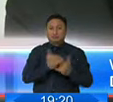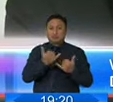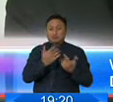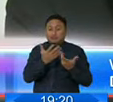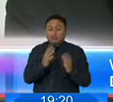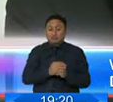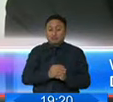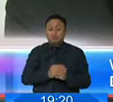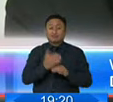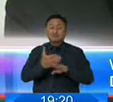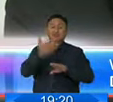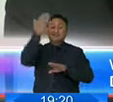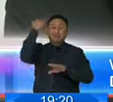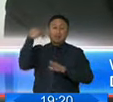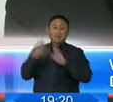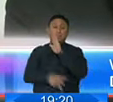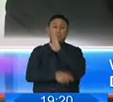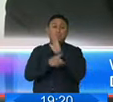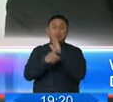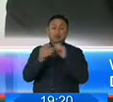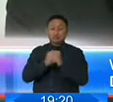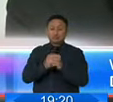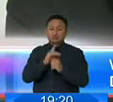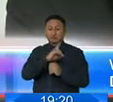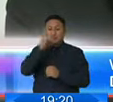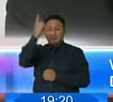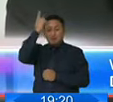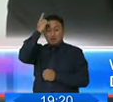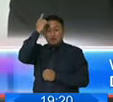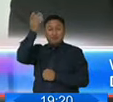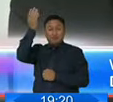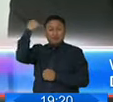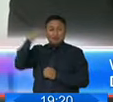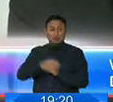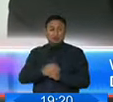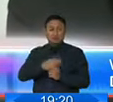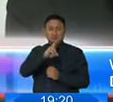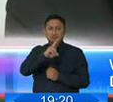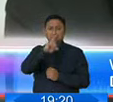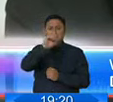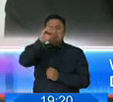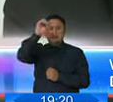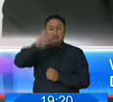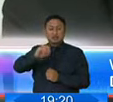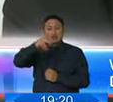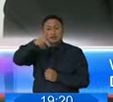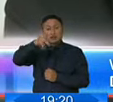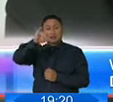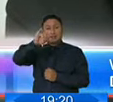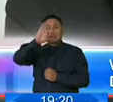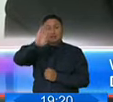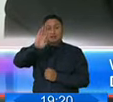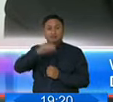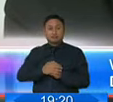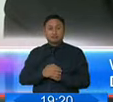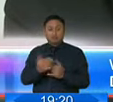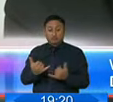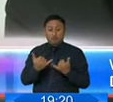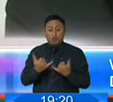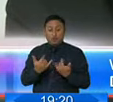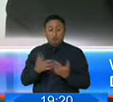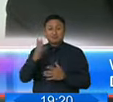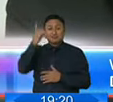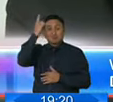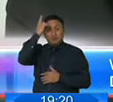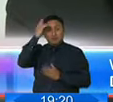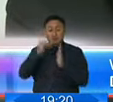petróleo estuvo en los niveles donde estamos, el nivel de deuda era de apenas un 20% del Producto Interno Bruto. Hoy el